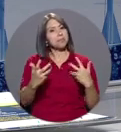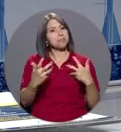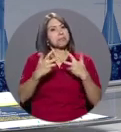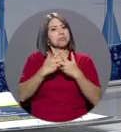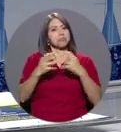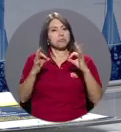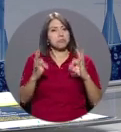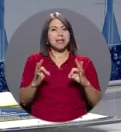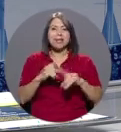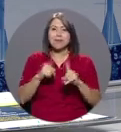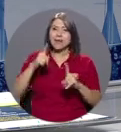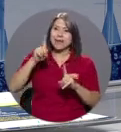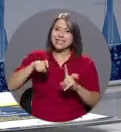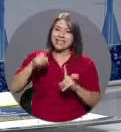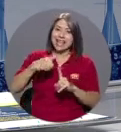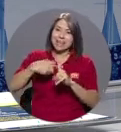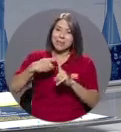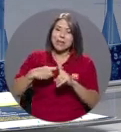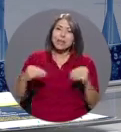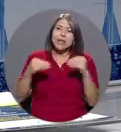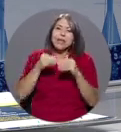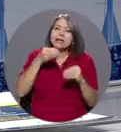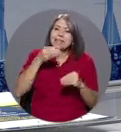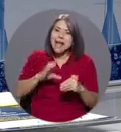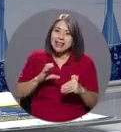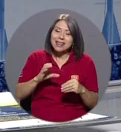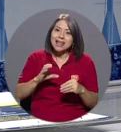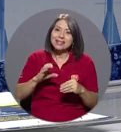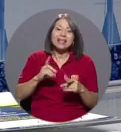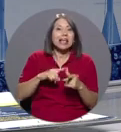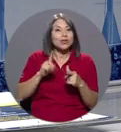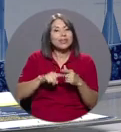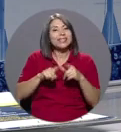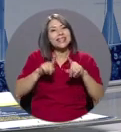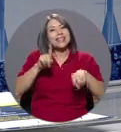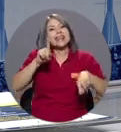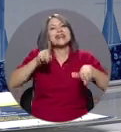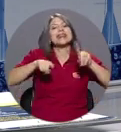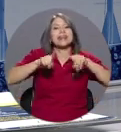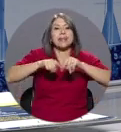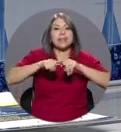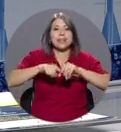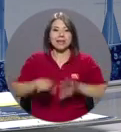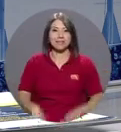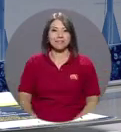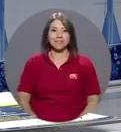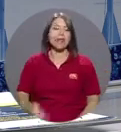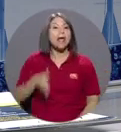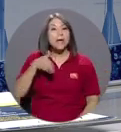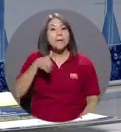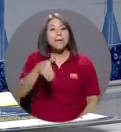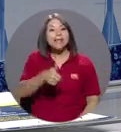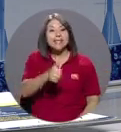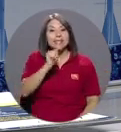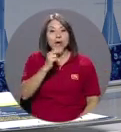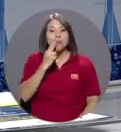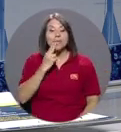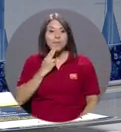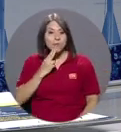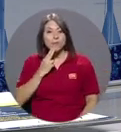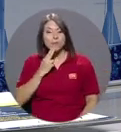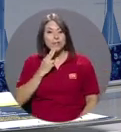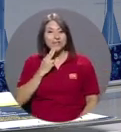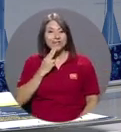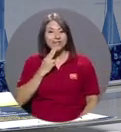pero requiere temperaturas más altas, entonces va a depender. Hablando de peces de agua dulce, por cierto,